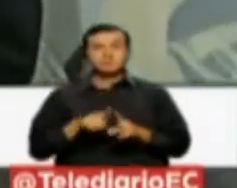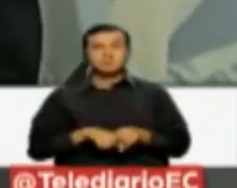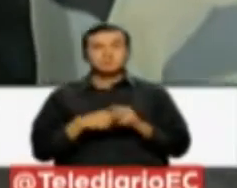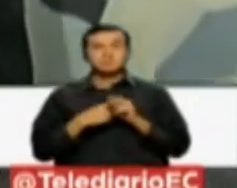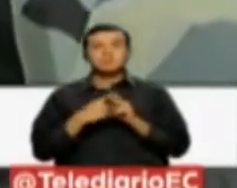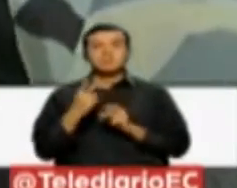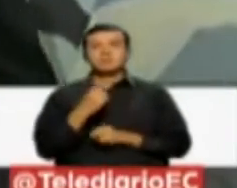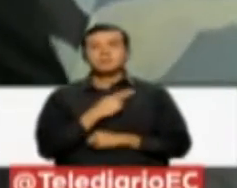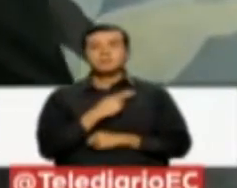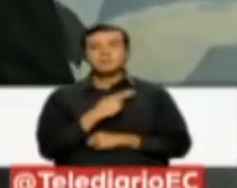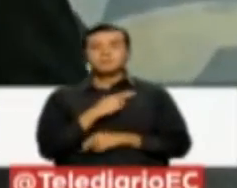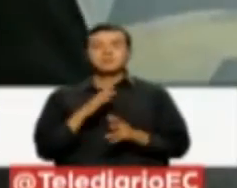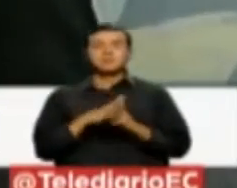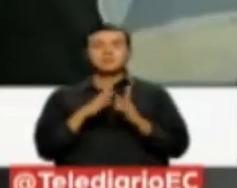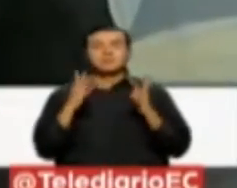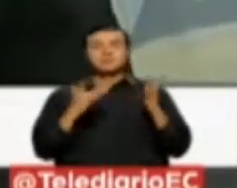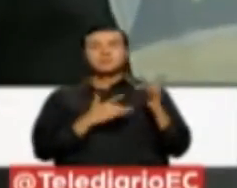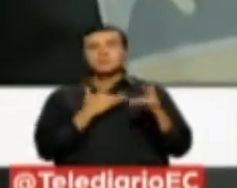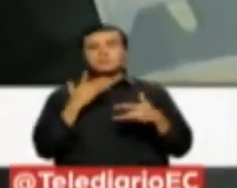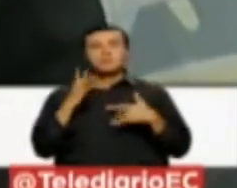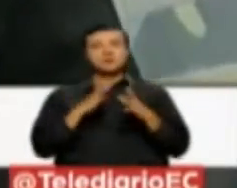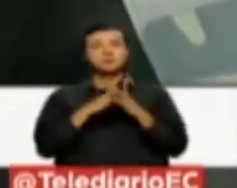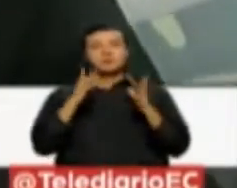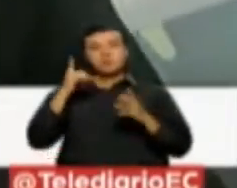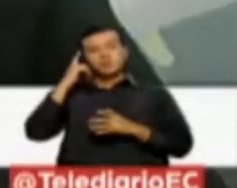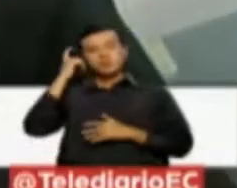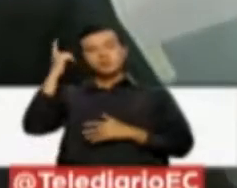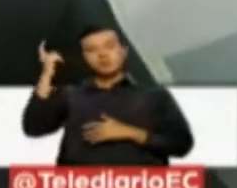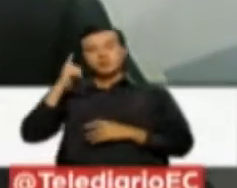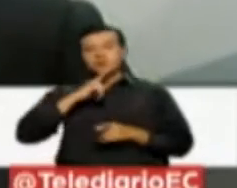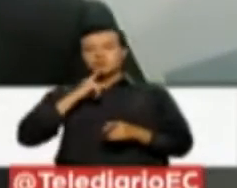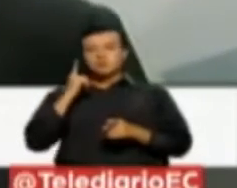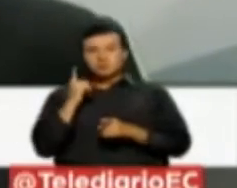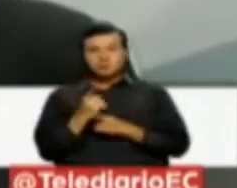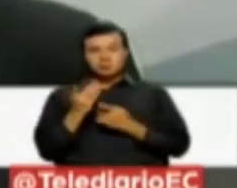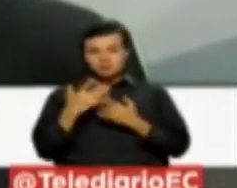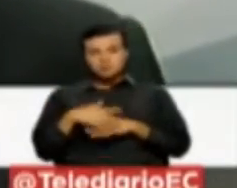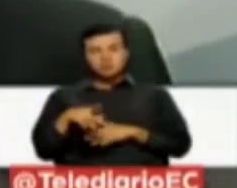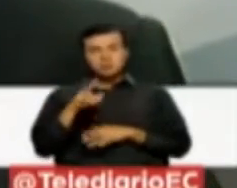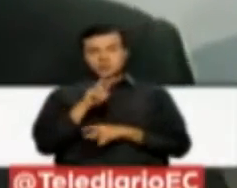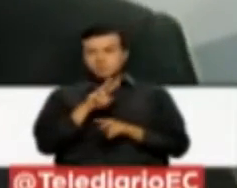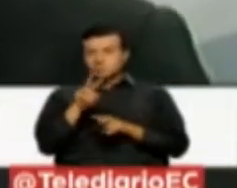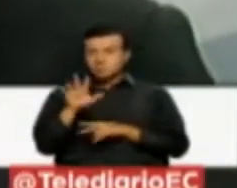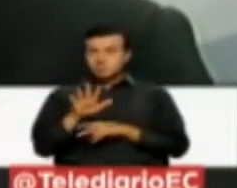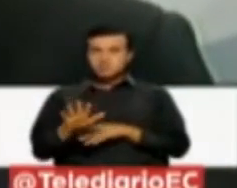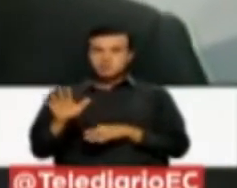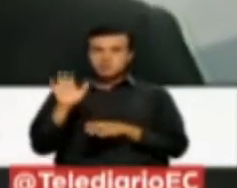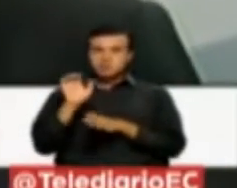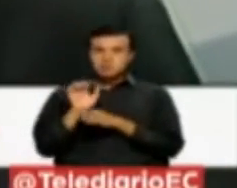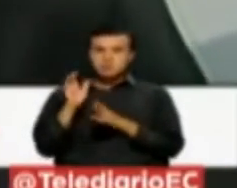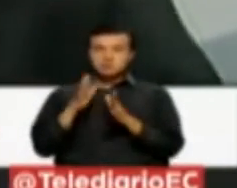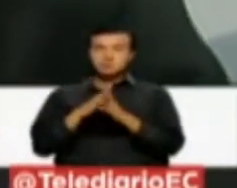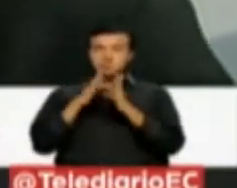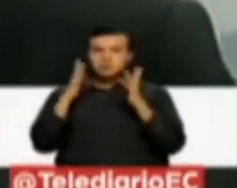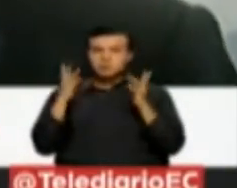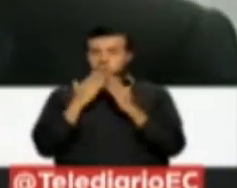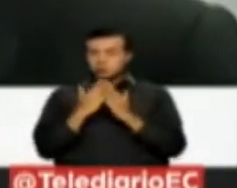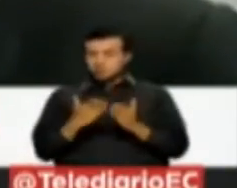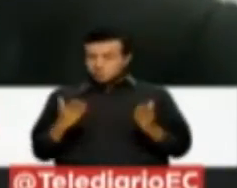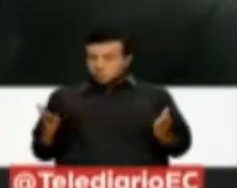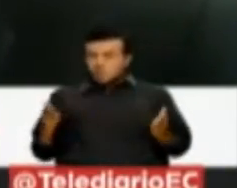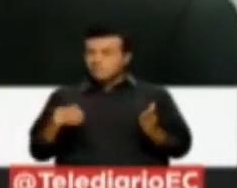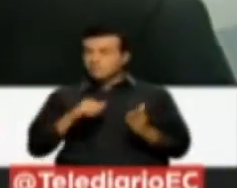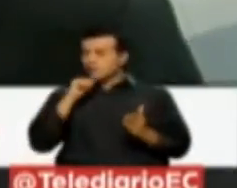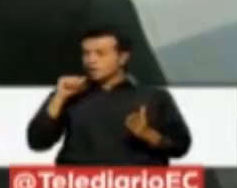empezamos desde la universidad con muchos anhelos, con muchos sueños, ¿no? Y también nos dábamos cuenta que aquí en el país habían muchas cosas